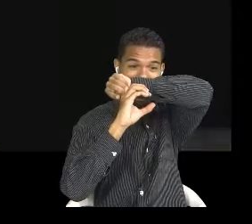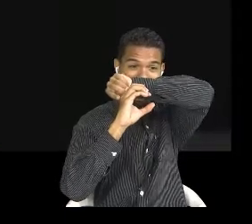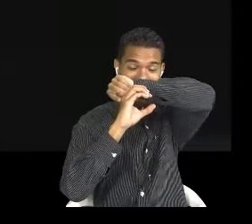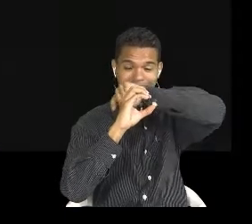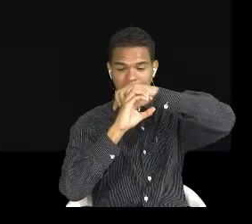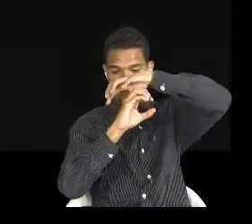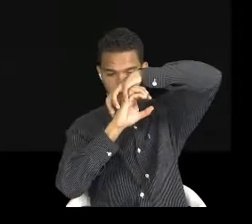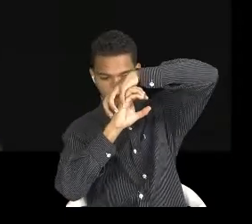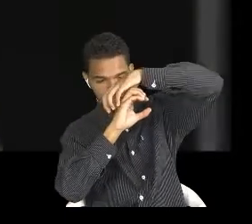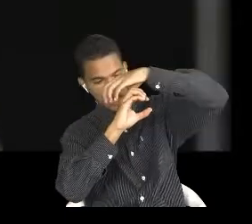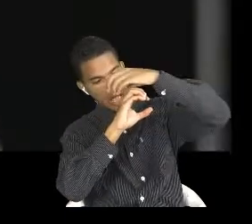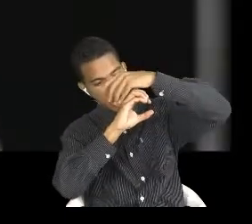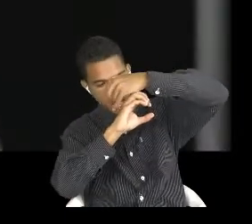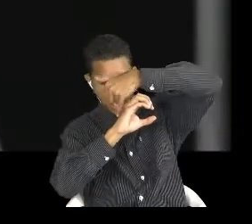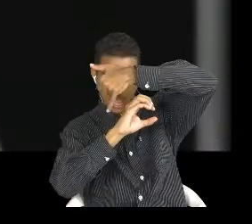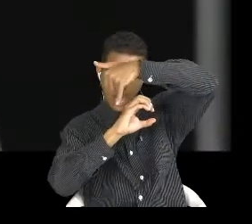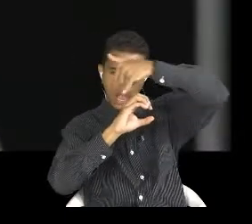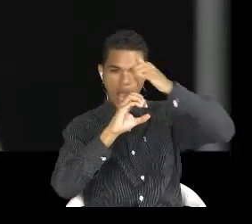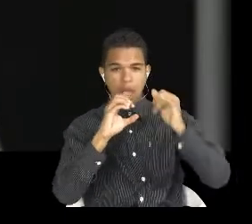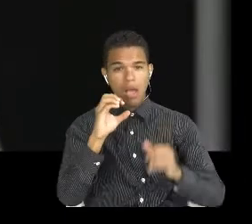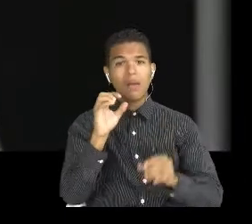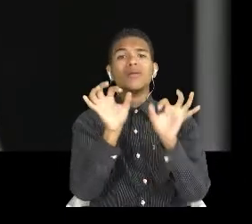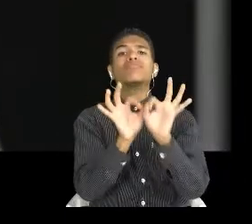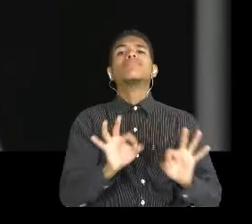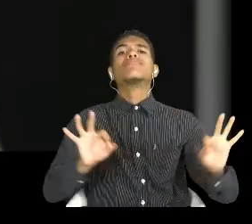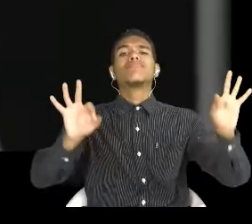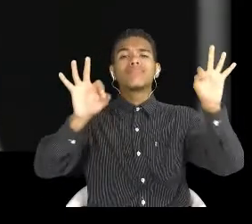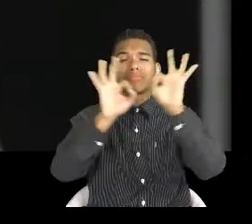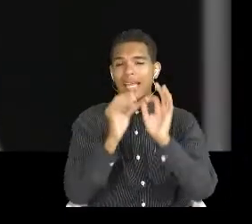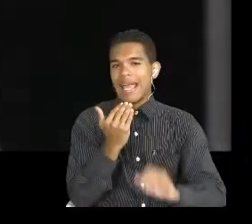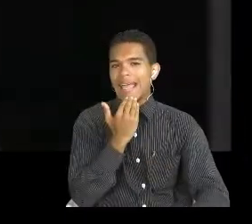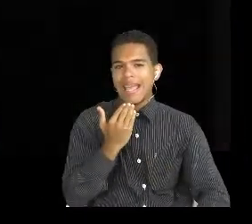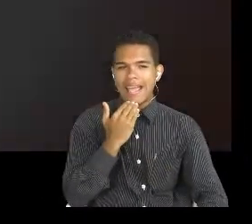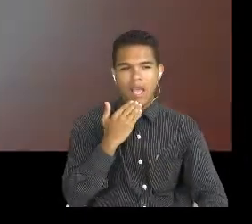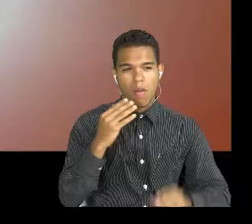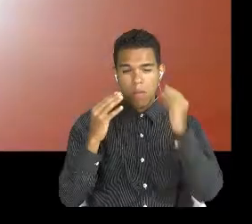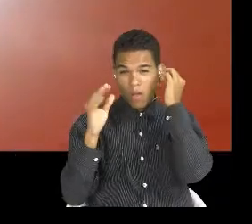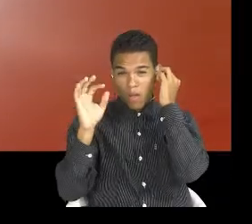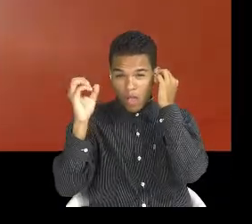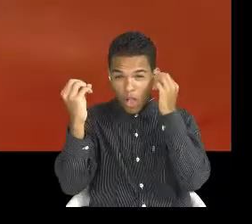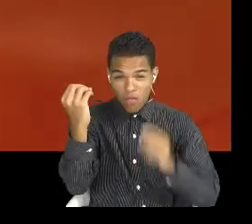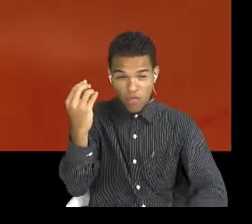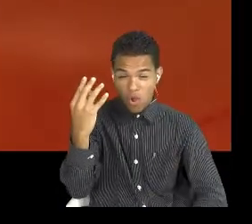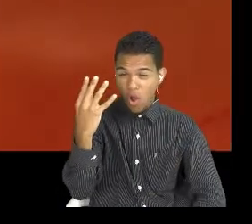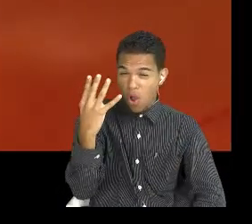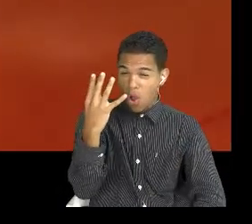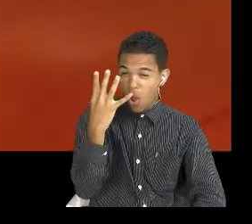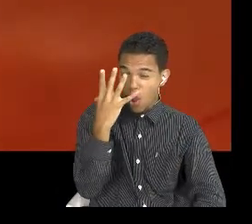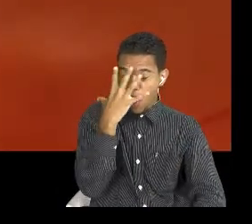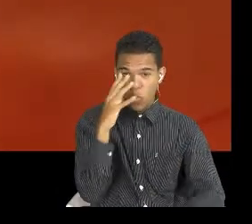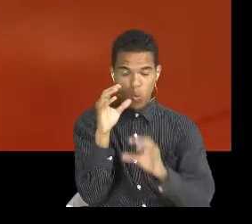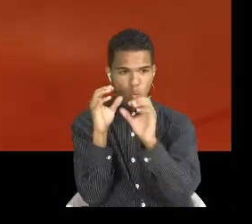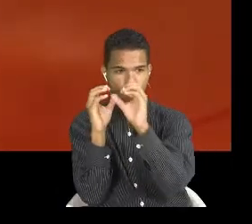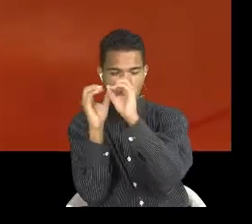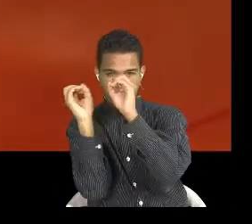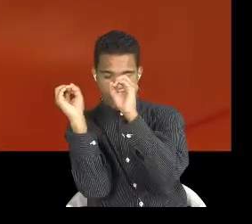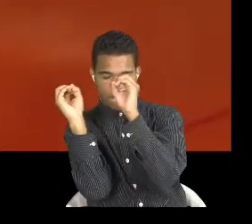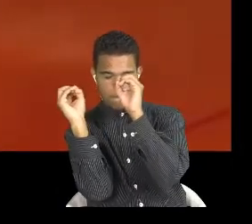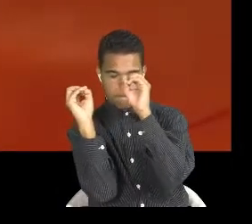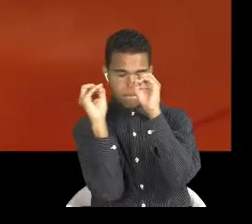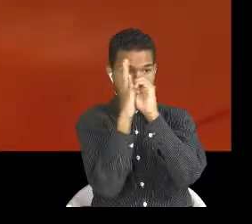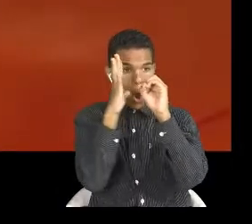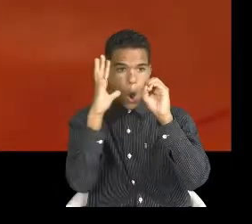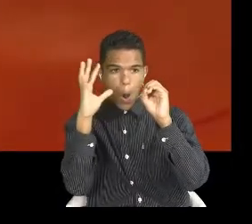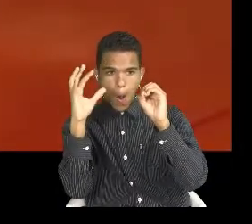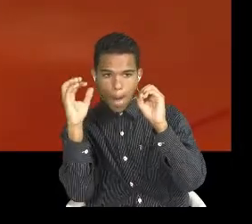es indispensable para una buena visión. Cuando la luz se enfoca sobre la retina, se convierte en impulsos que se canalizan a través del